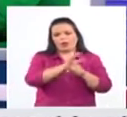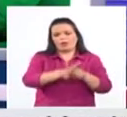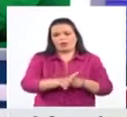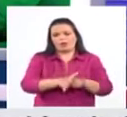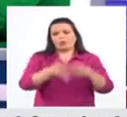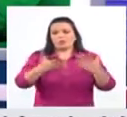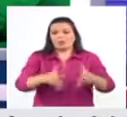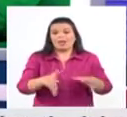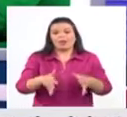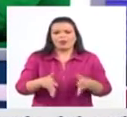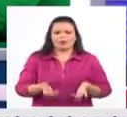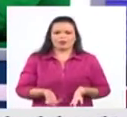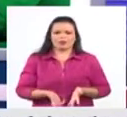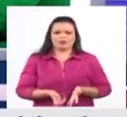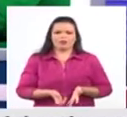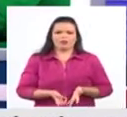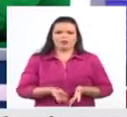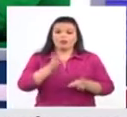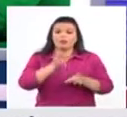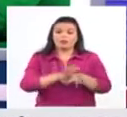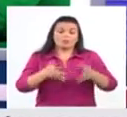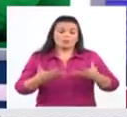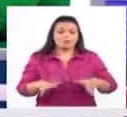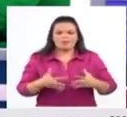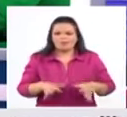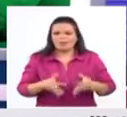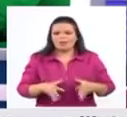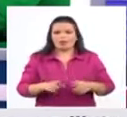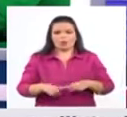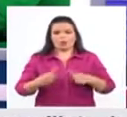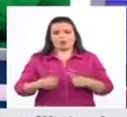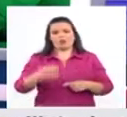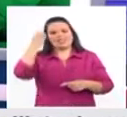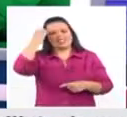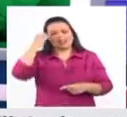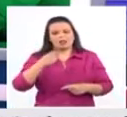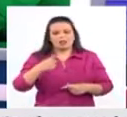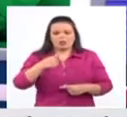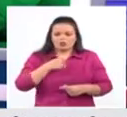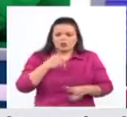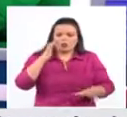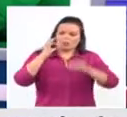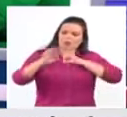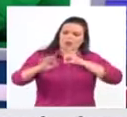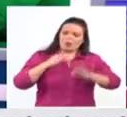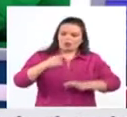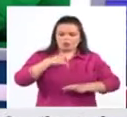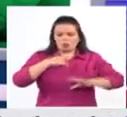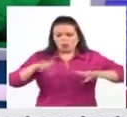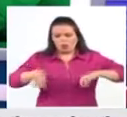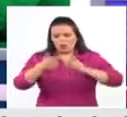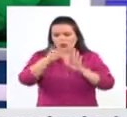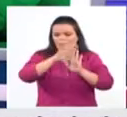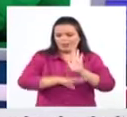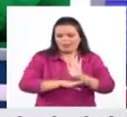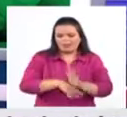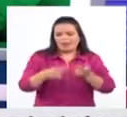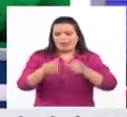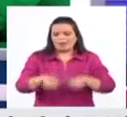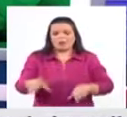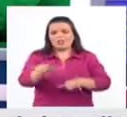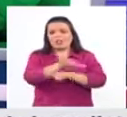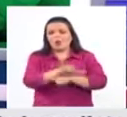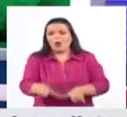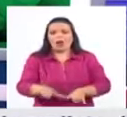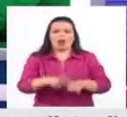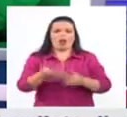la incertidumbre que me genera esto, que a pesar de que yo me cuido, a pesar de que tomo las medidas, pudiera de nuevo volver a introducir esto a mi